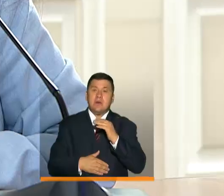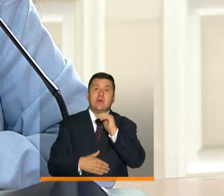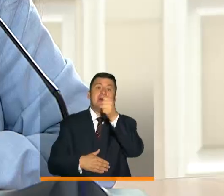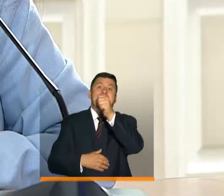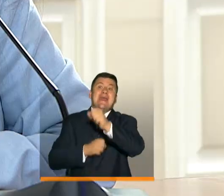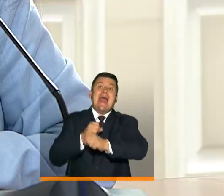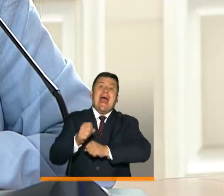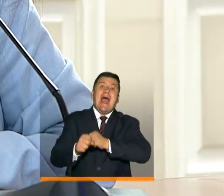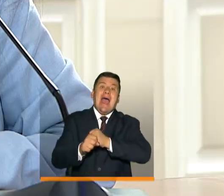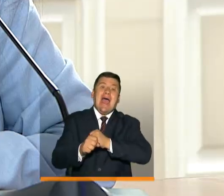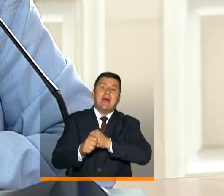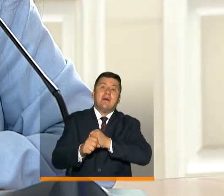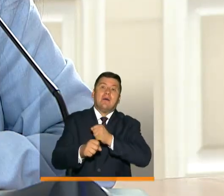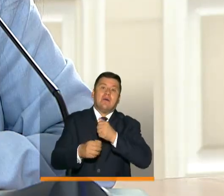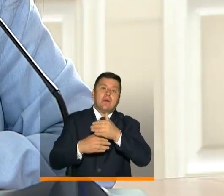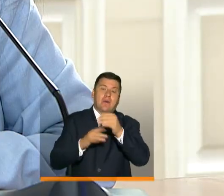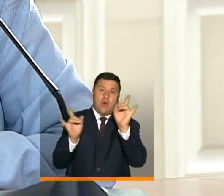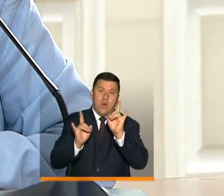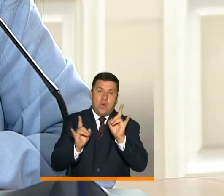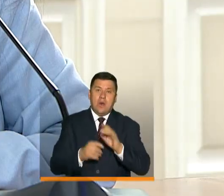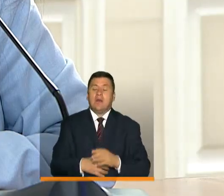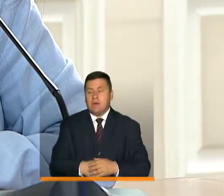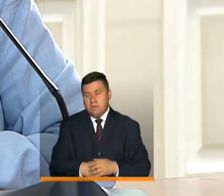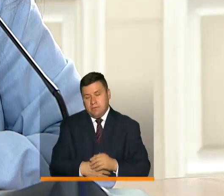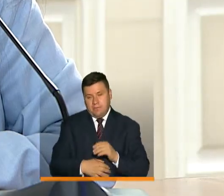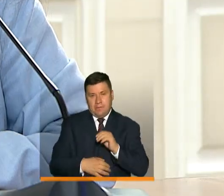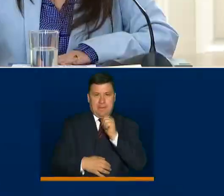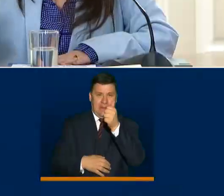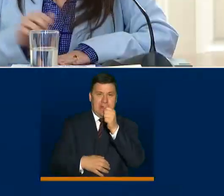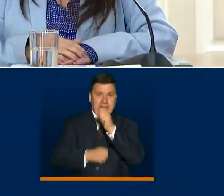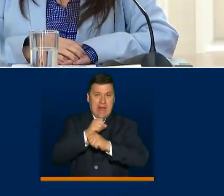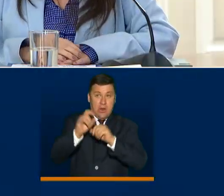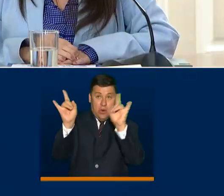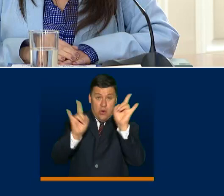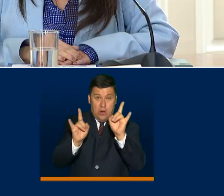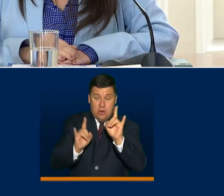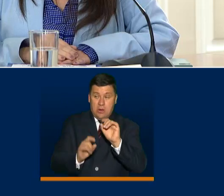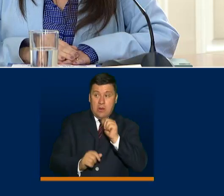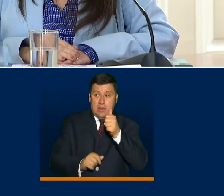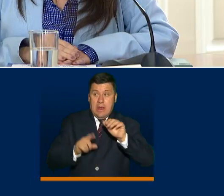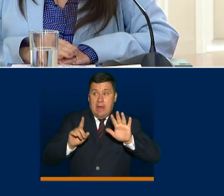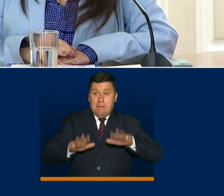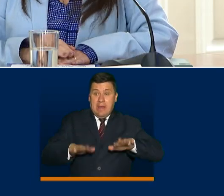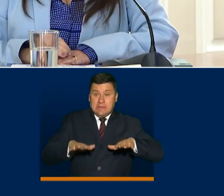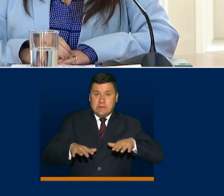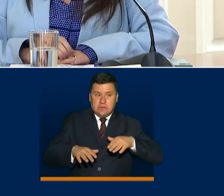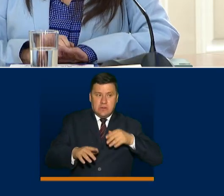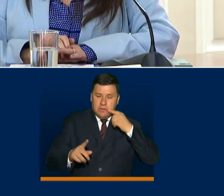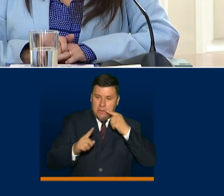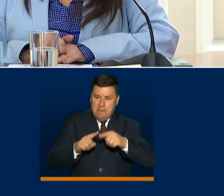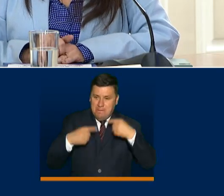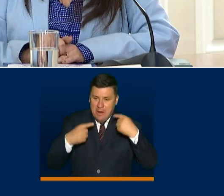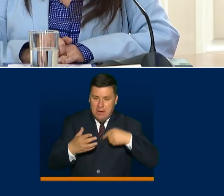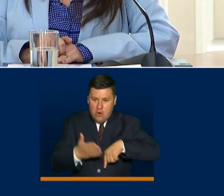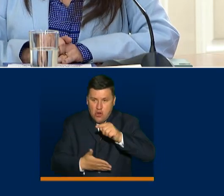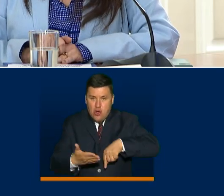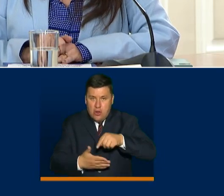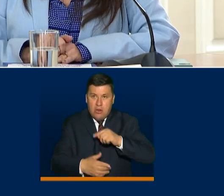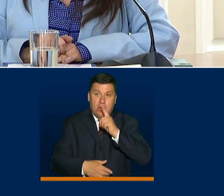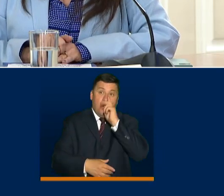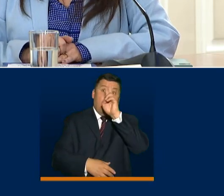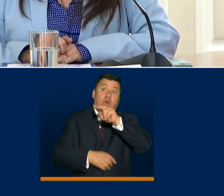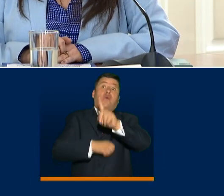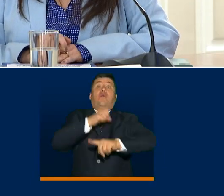10 años que vamos a tener conectividad. Claro, 10 años de conectividad, pero son 10 meses de ejecución, porque la meta es tener para junio del año